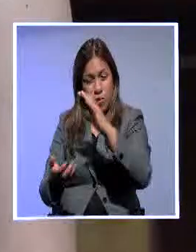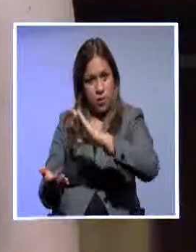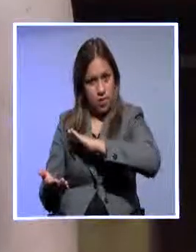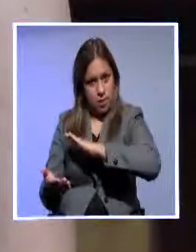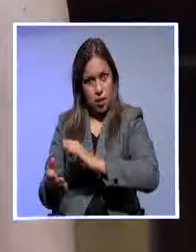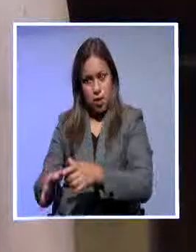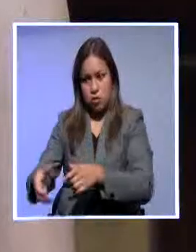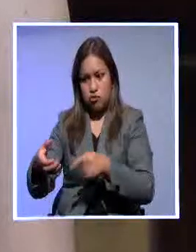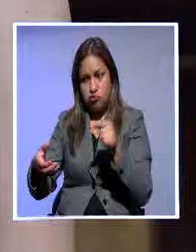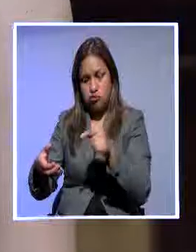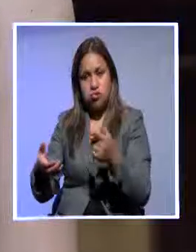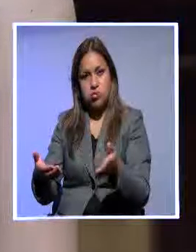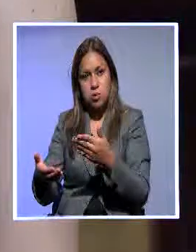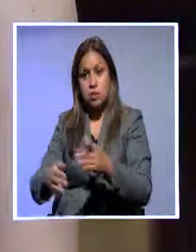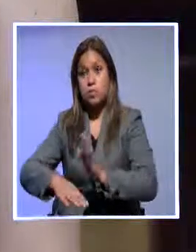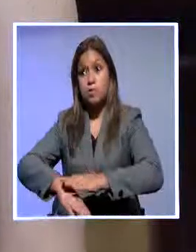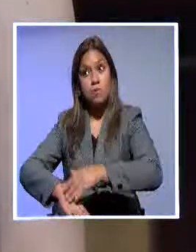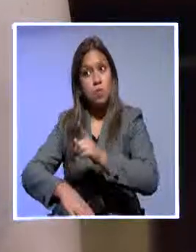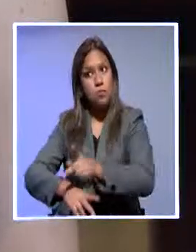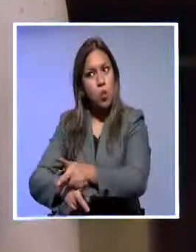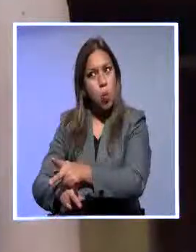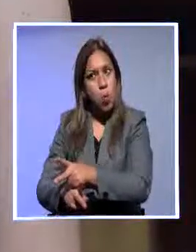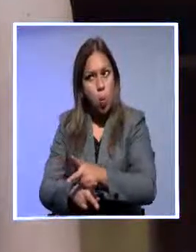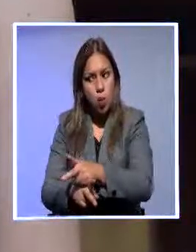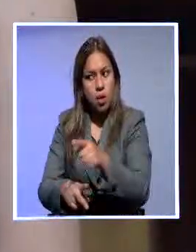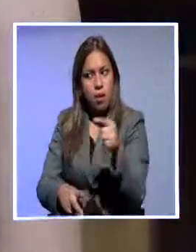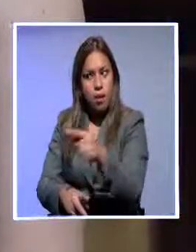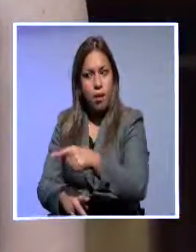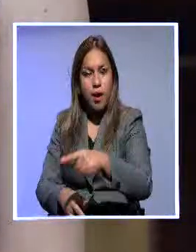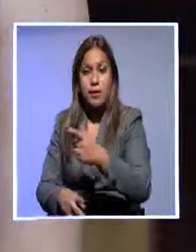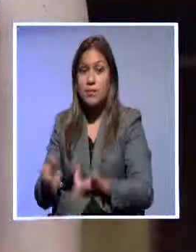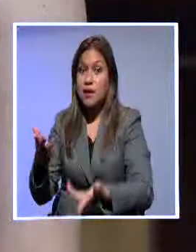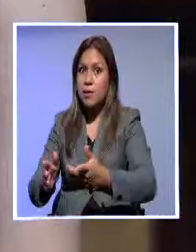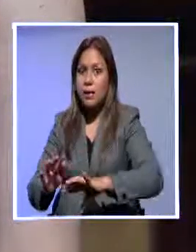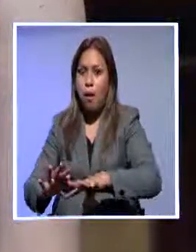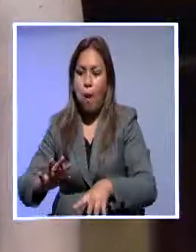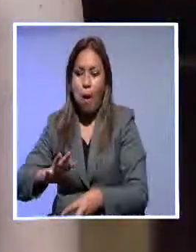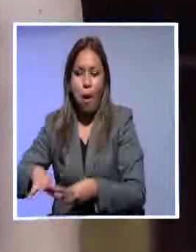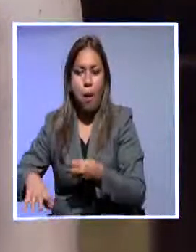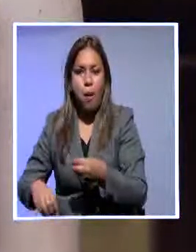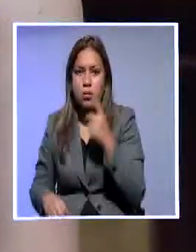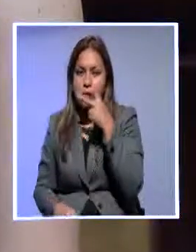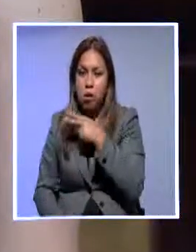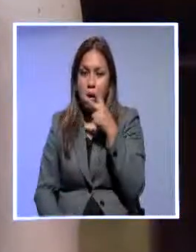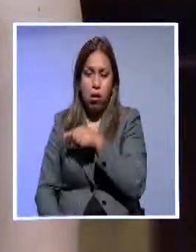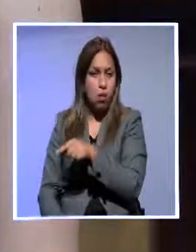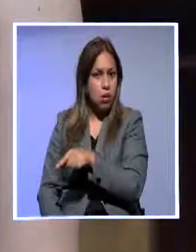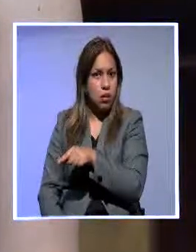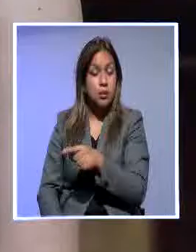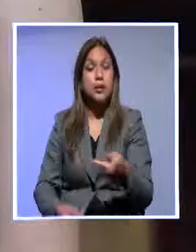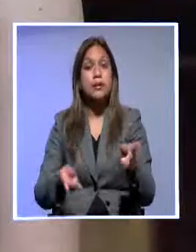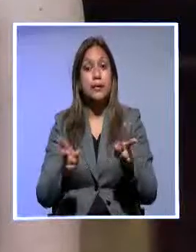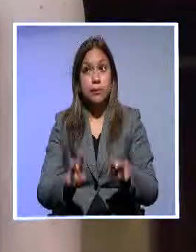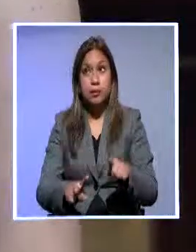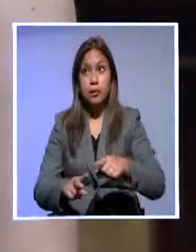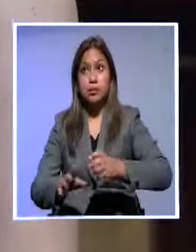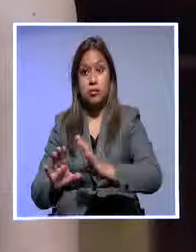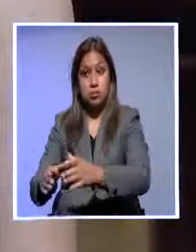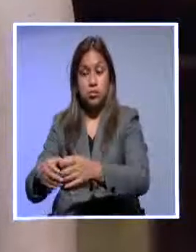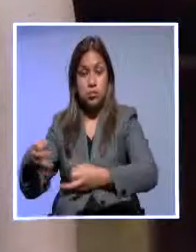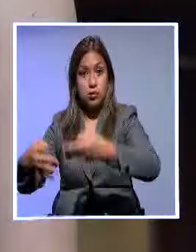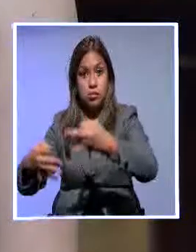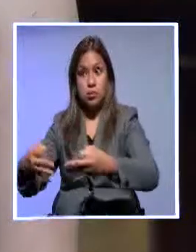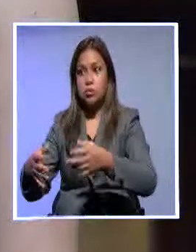advertía de estas presuntas irregularidades porque hay también el presidente de la comisión de justicia tiempo atrás había manifestado que este informe fue